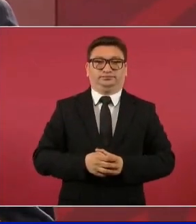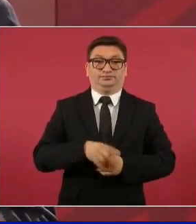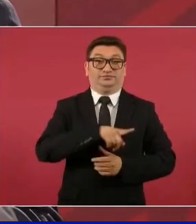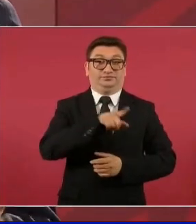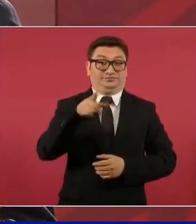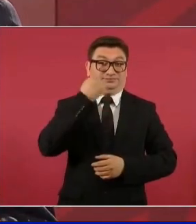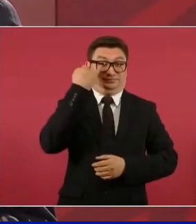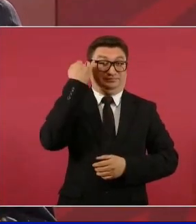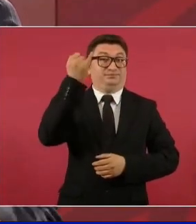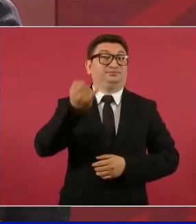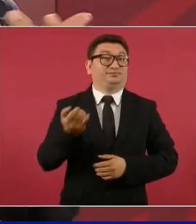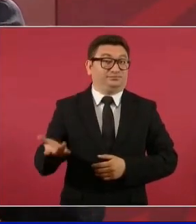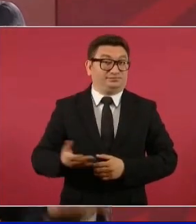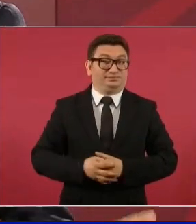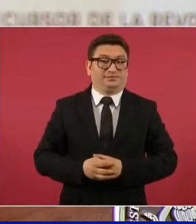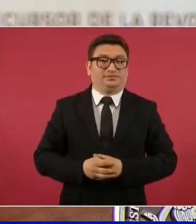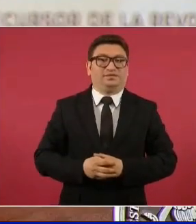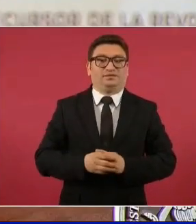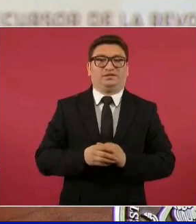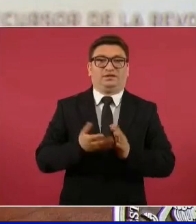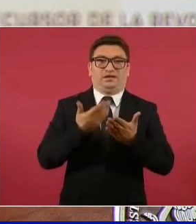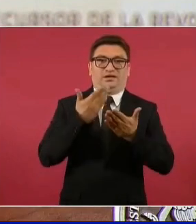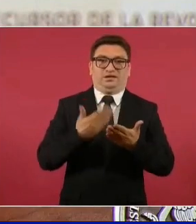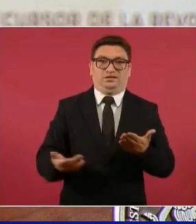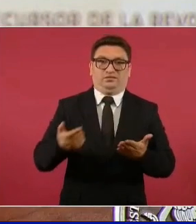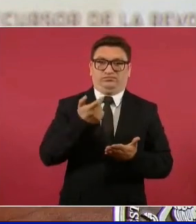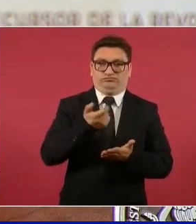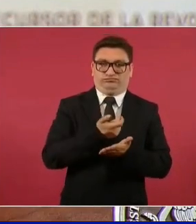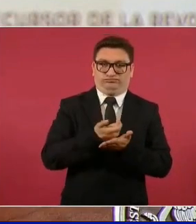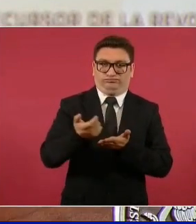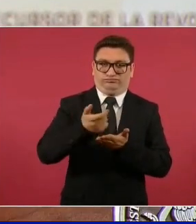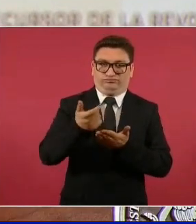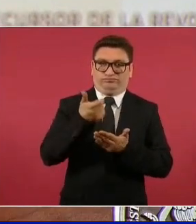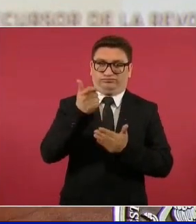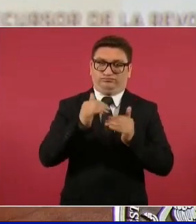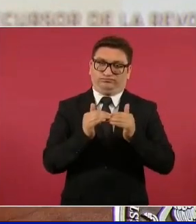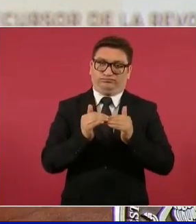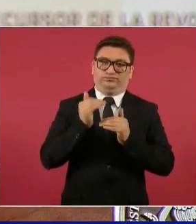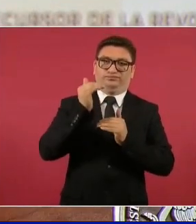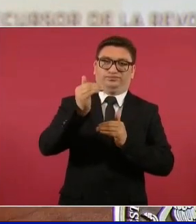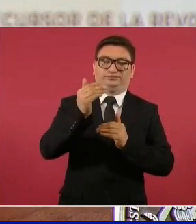Imagínense que ahora viene el aumento al salario mínimo.